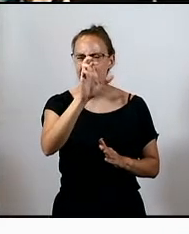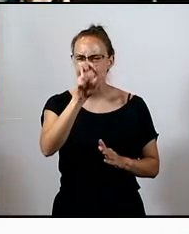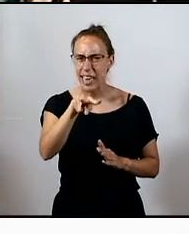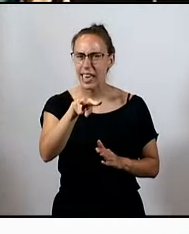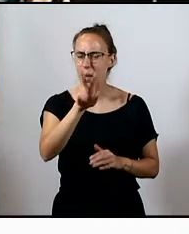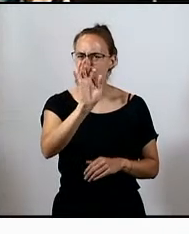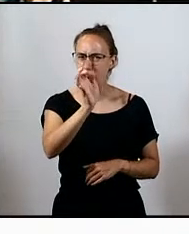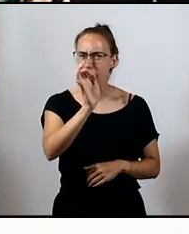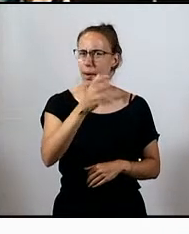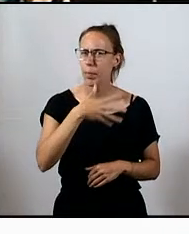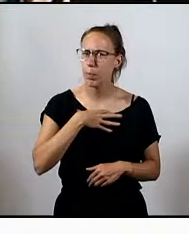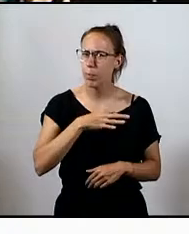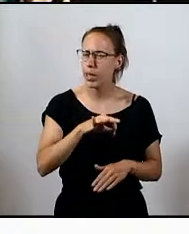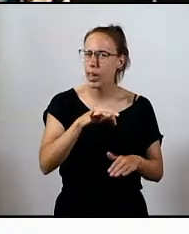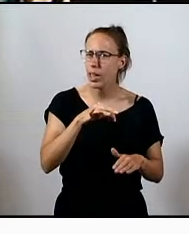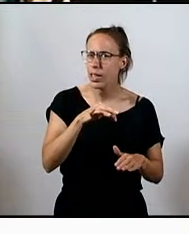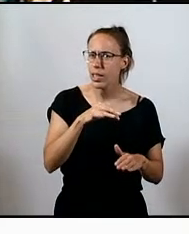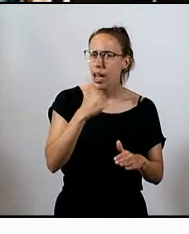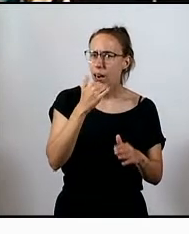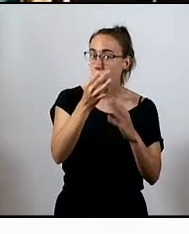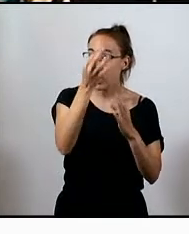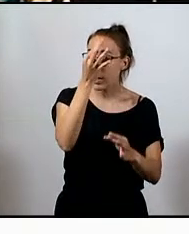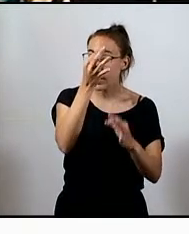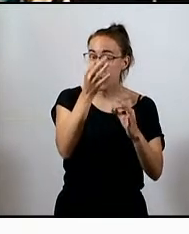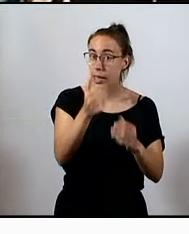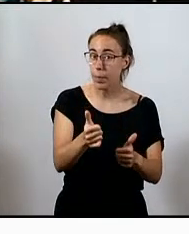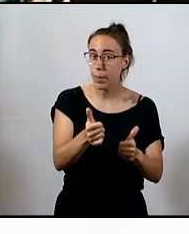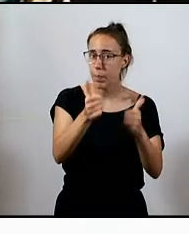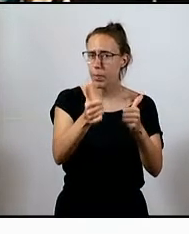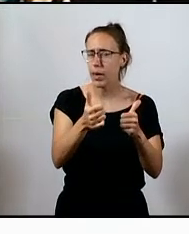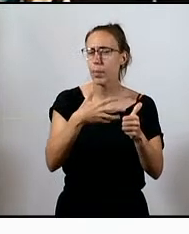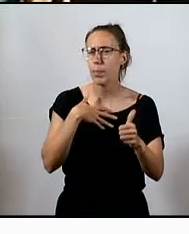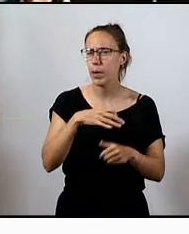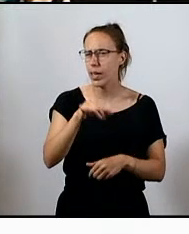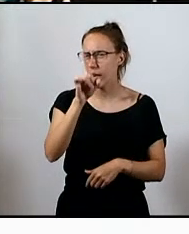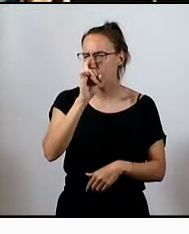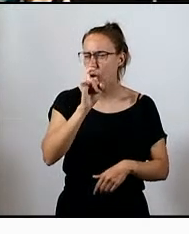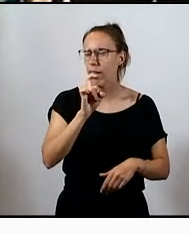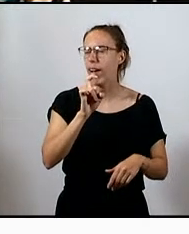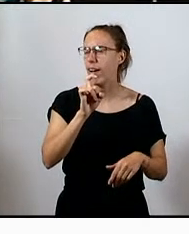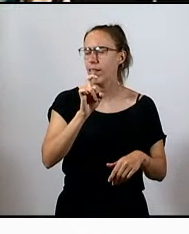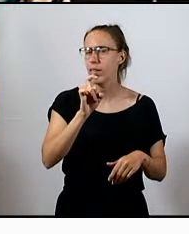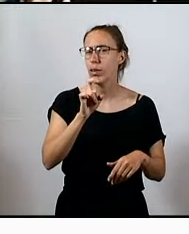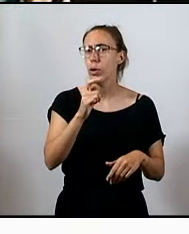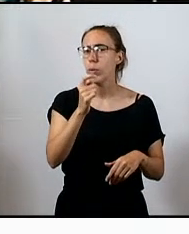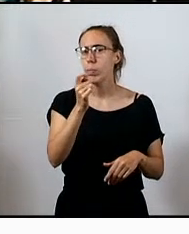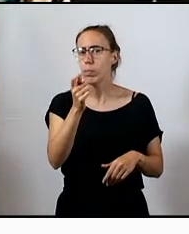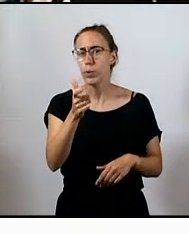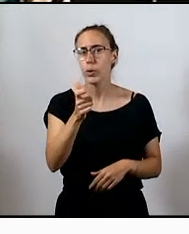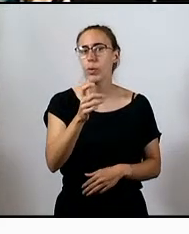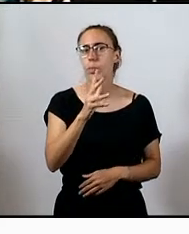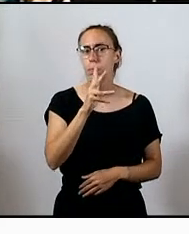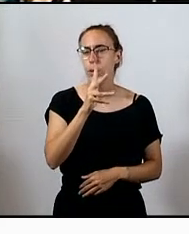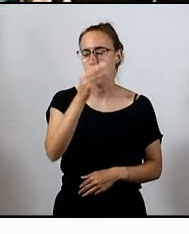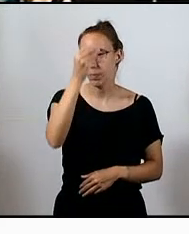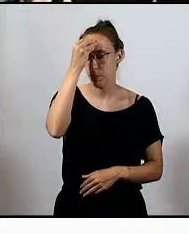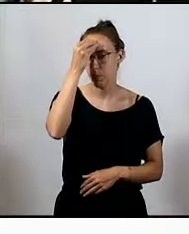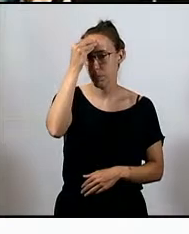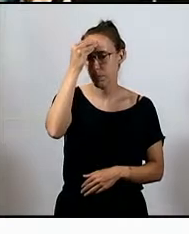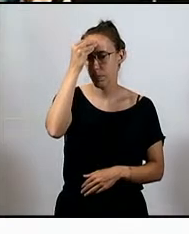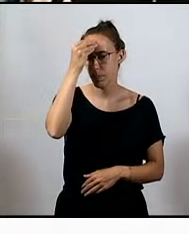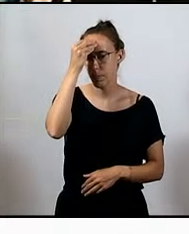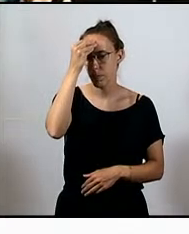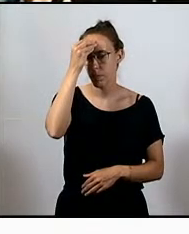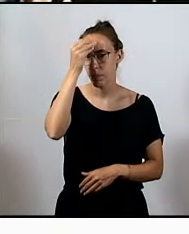puede ampliar un poquito más? Porque ya nos suena ese proyecto, pero si nos puede recordar un poco en qué consiste. porque ya creo que se avanzó que se le